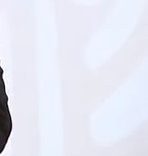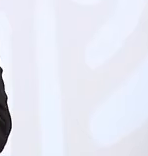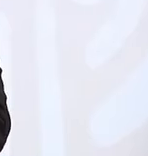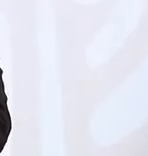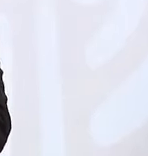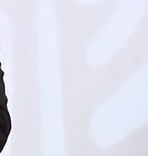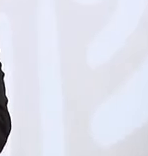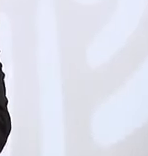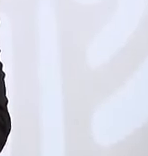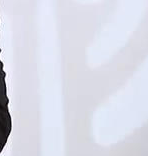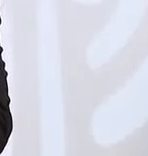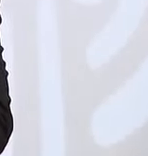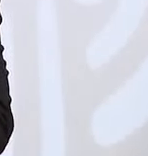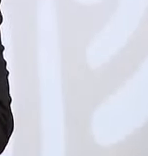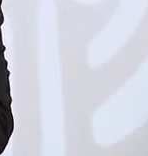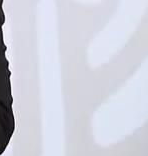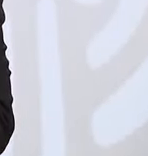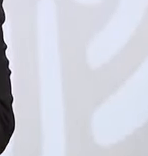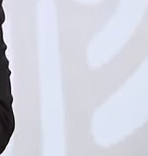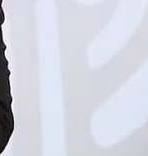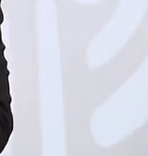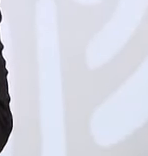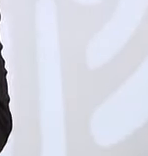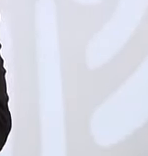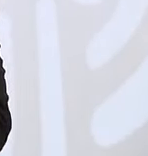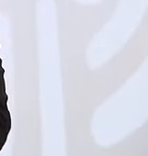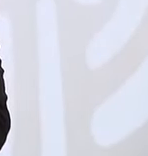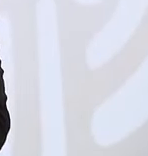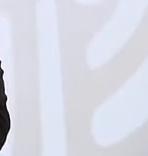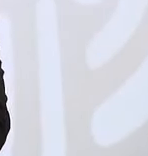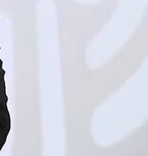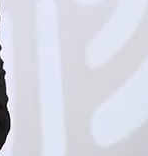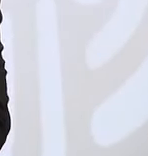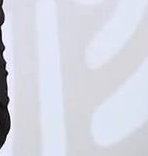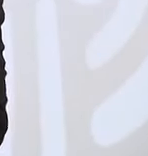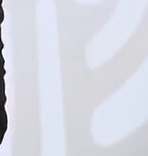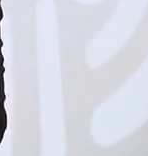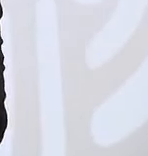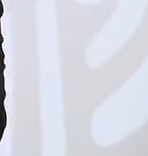porque he venido en otras ocasiones a